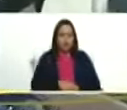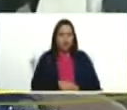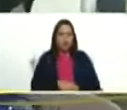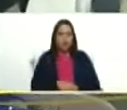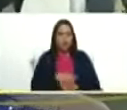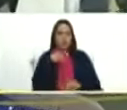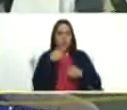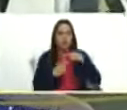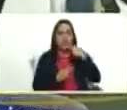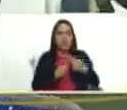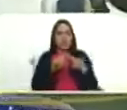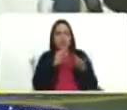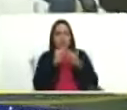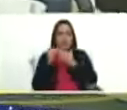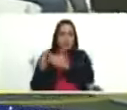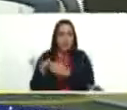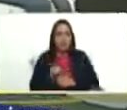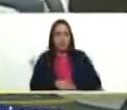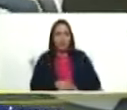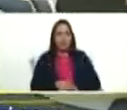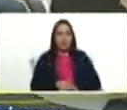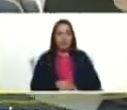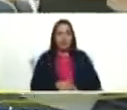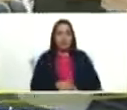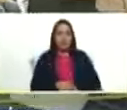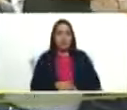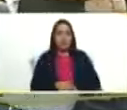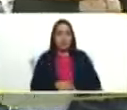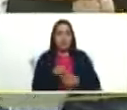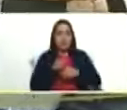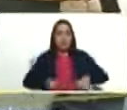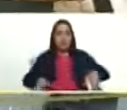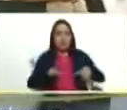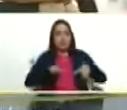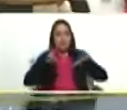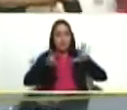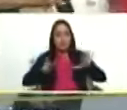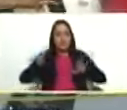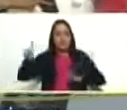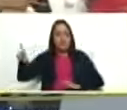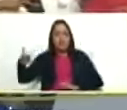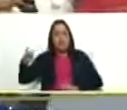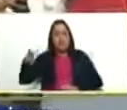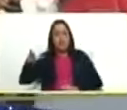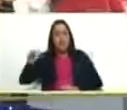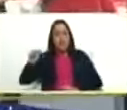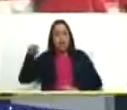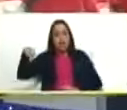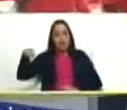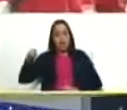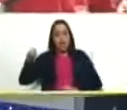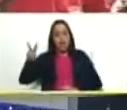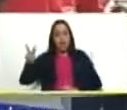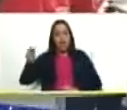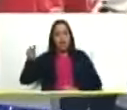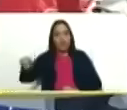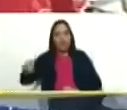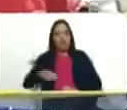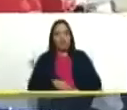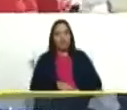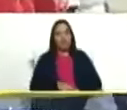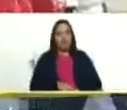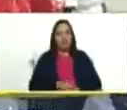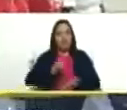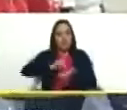una comuna, Fabricio Vive, del eje 7, sector Gramovén, acá en la parroquia Sucre, mejor conocido como las